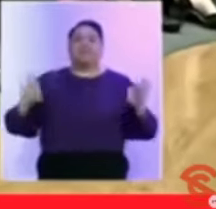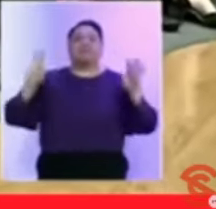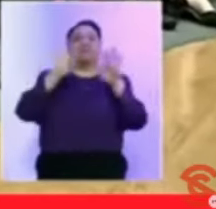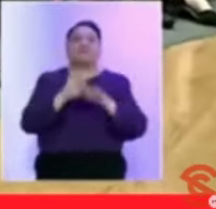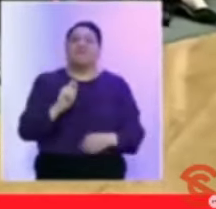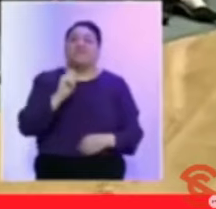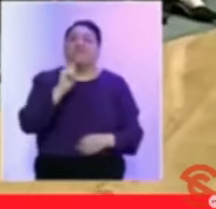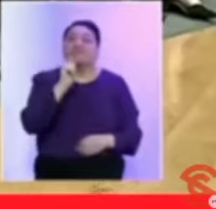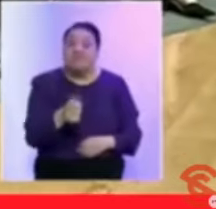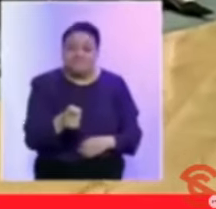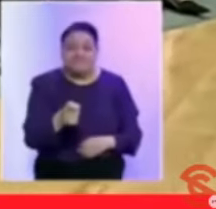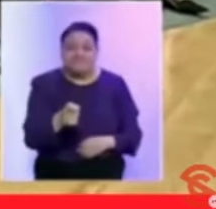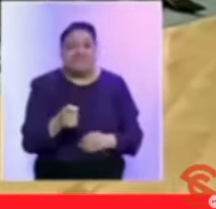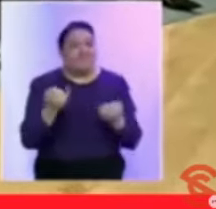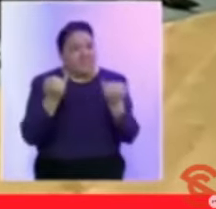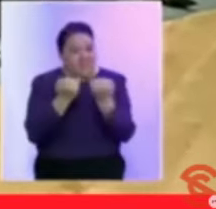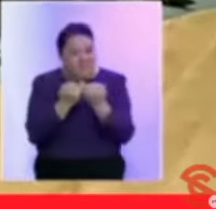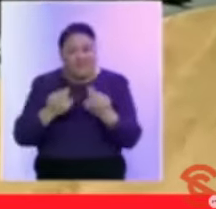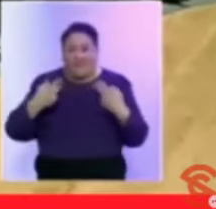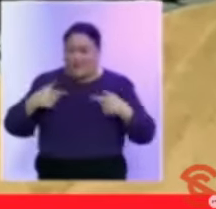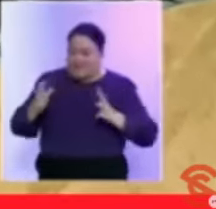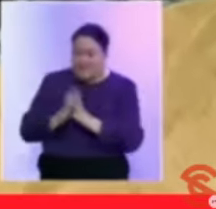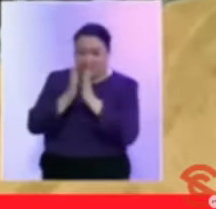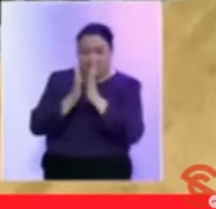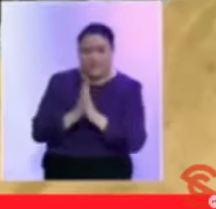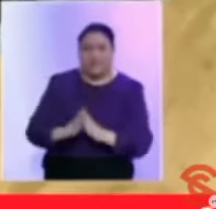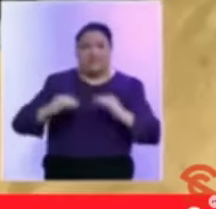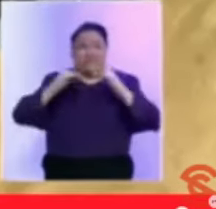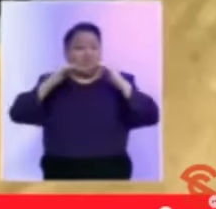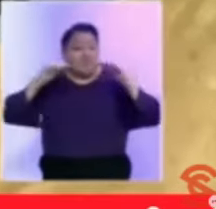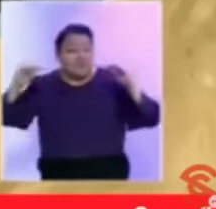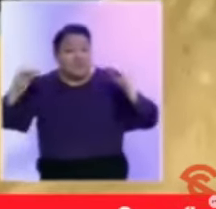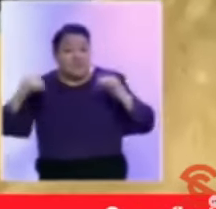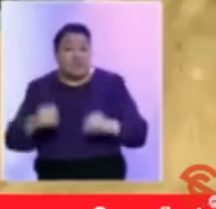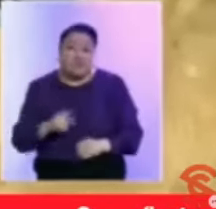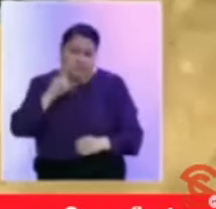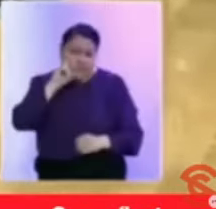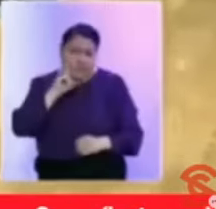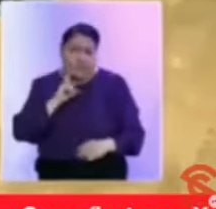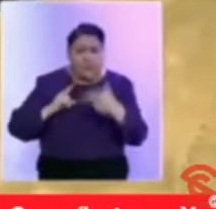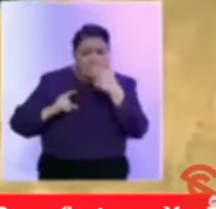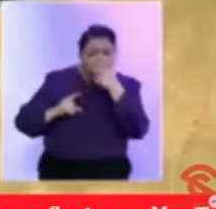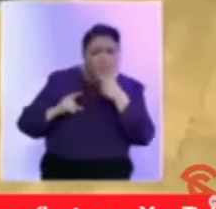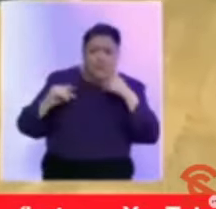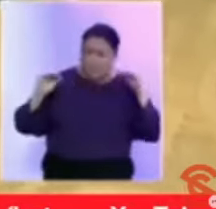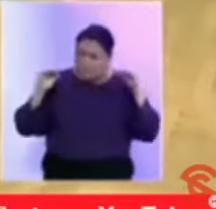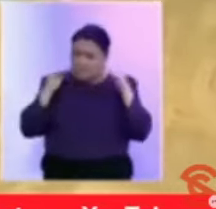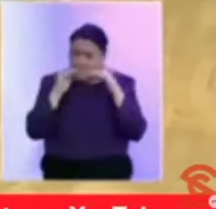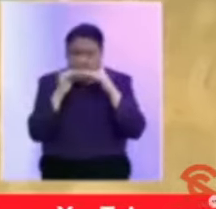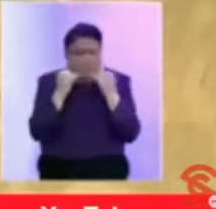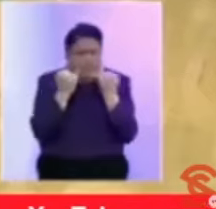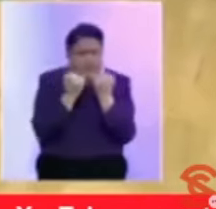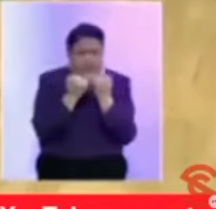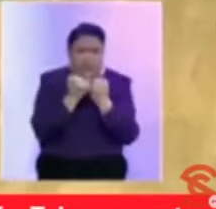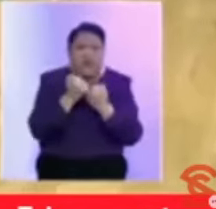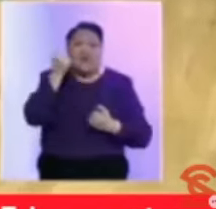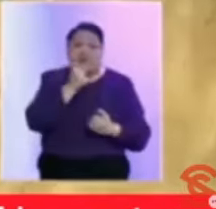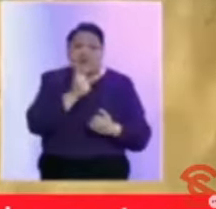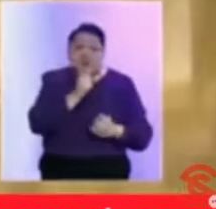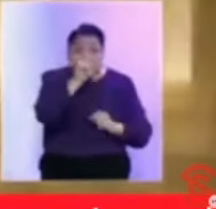necesaria participación en igualdad y paridad entre mujeres y hombres respetando siempre la